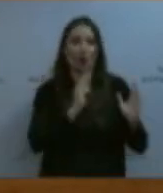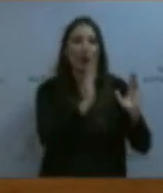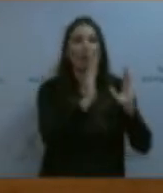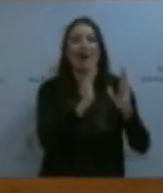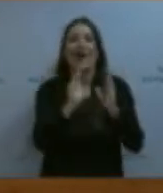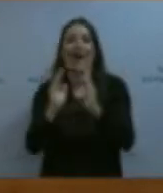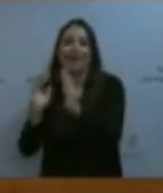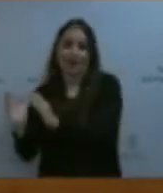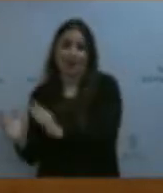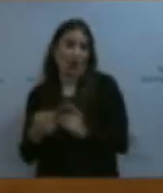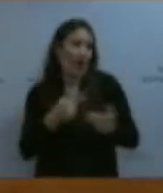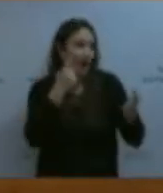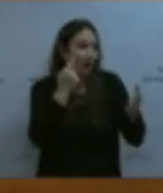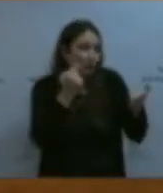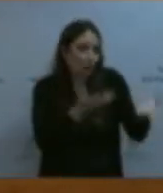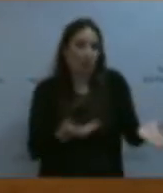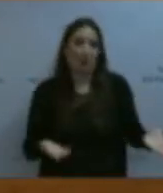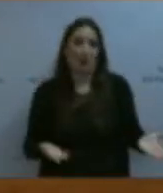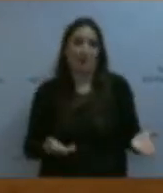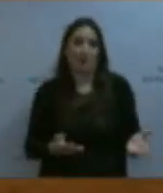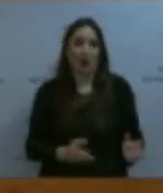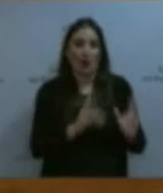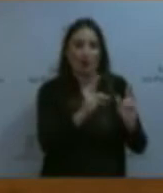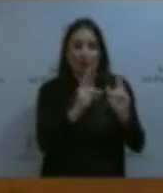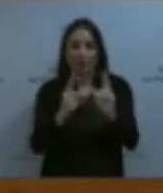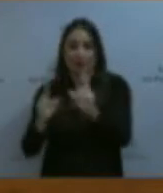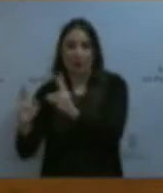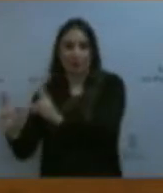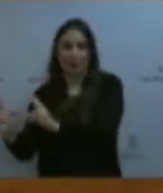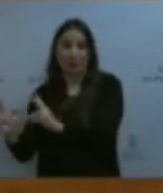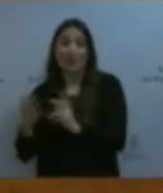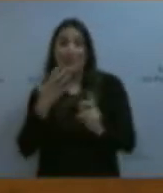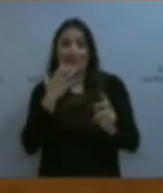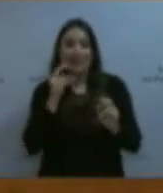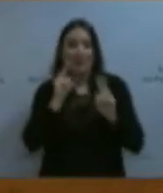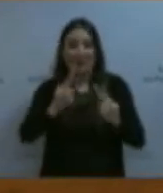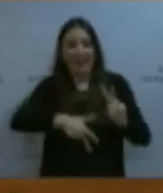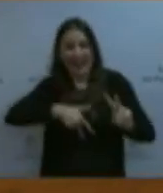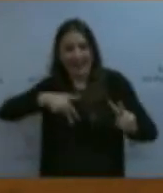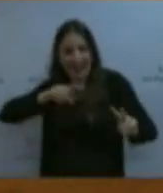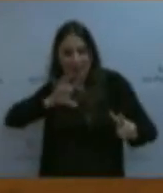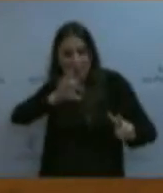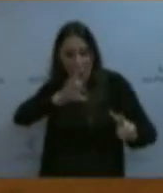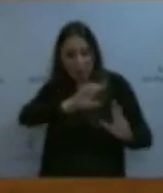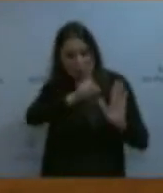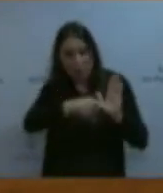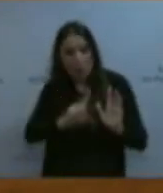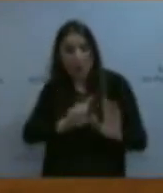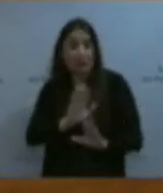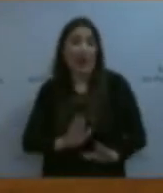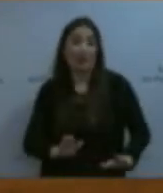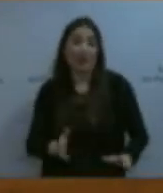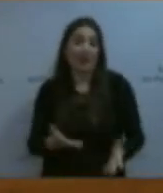ya es lo que nos tienen acostumbrados a los fraccionamientos. Sin visión de país, lo más que podrán gobernar va a ser